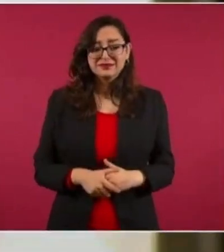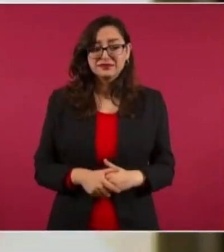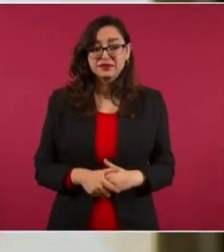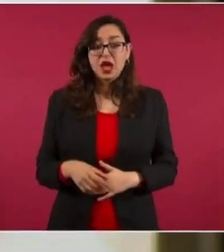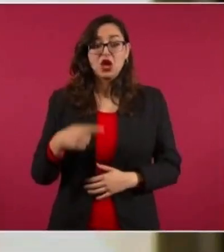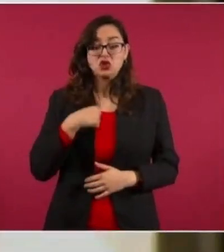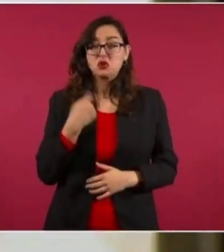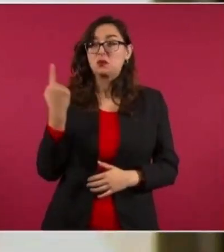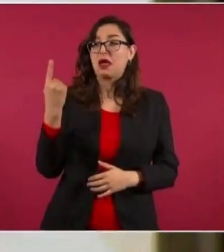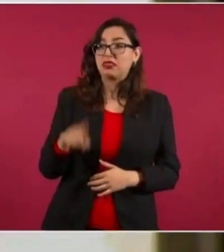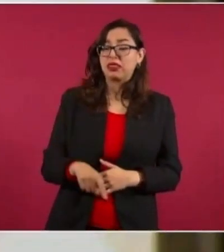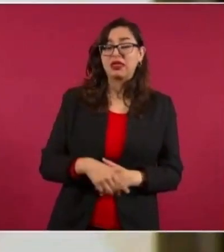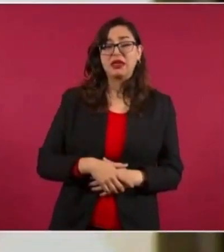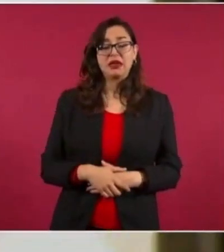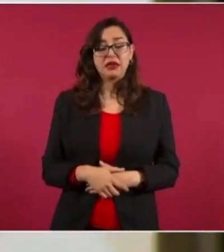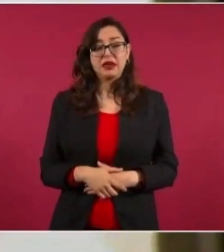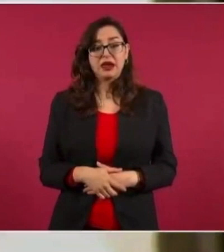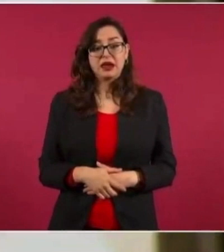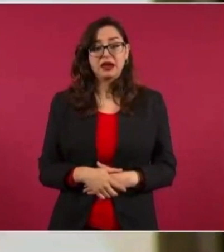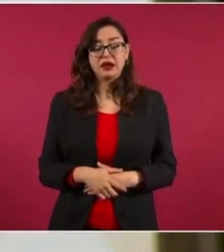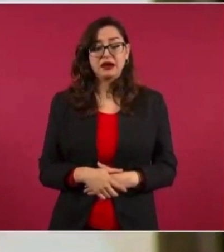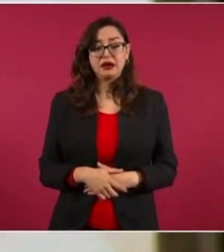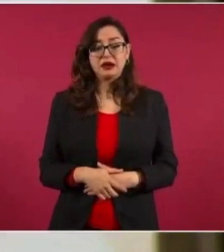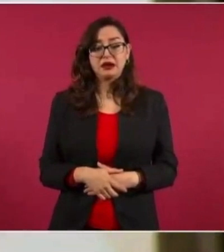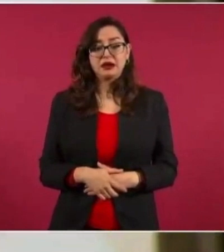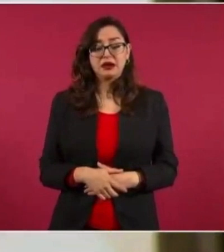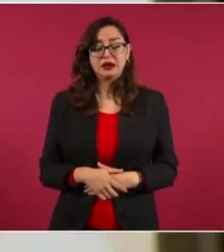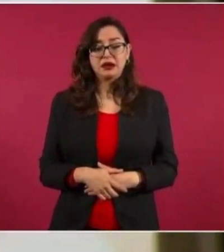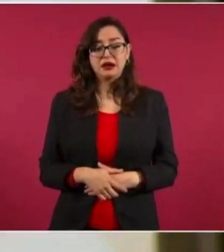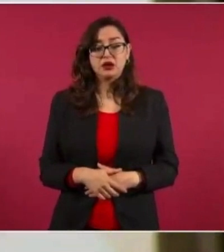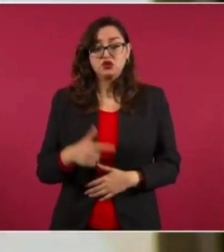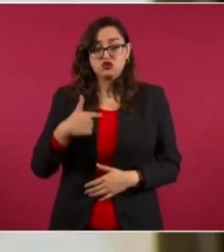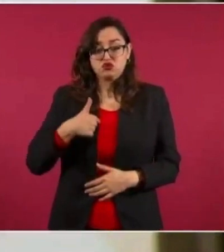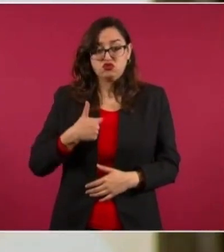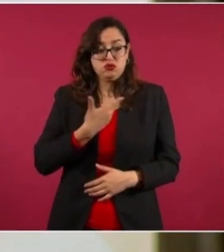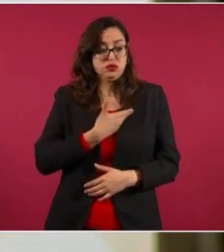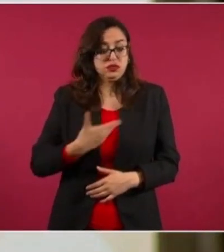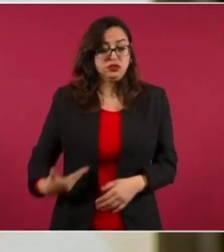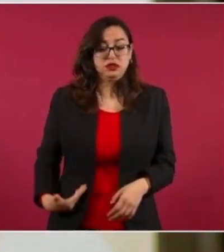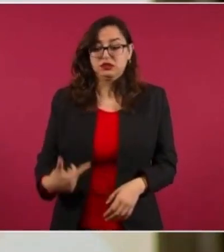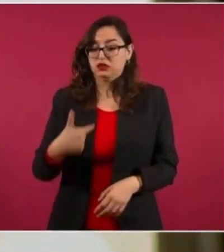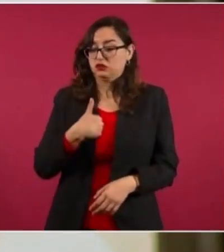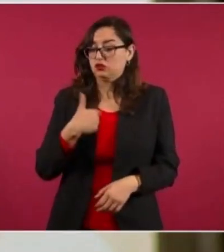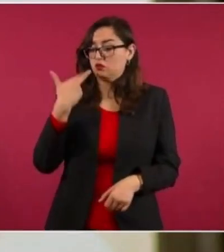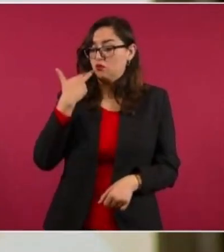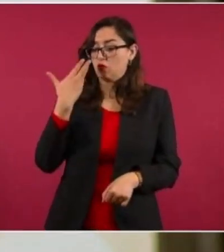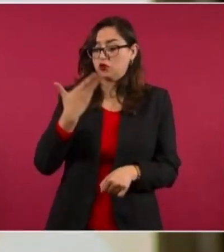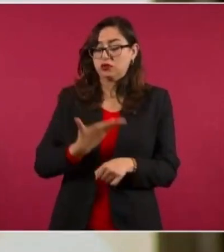orden, porque yo soy el responsable.